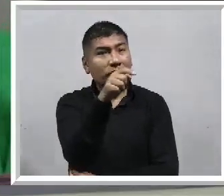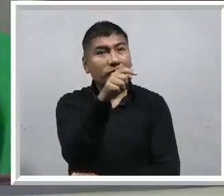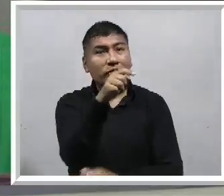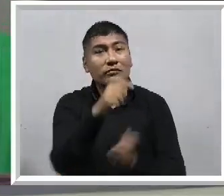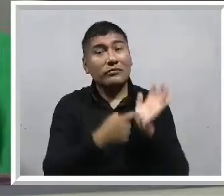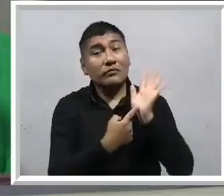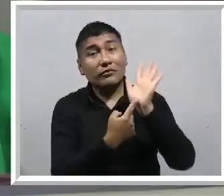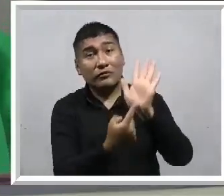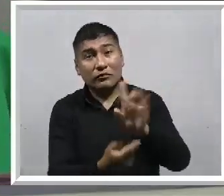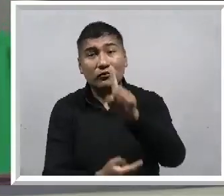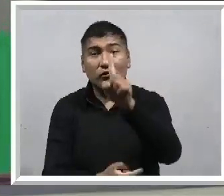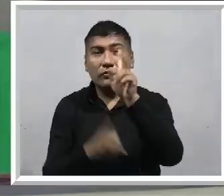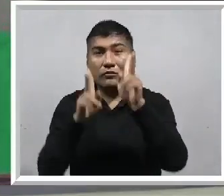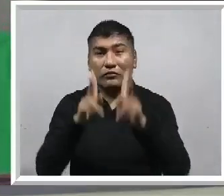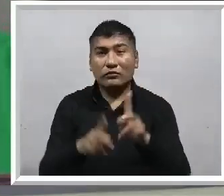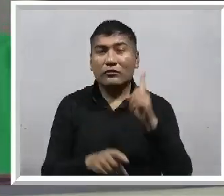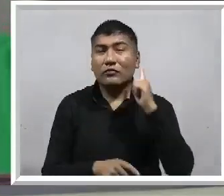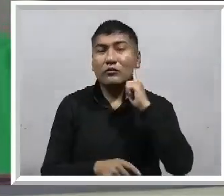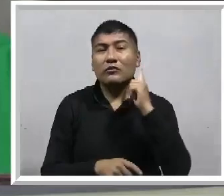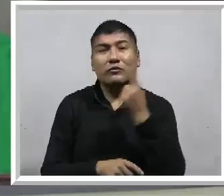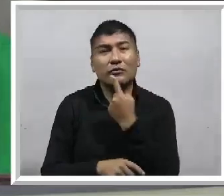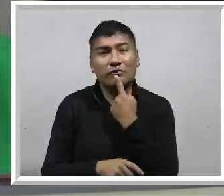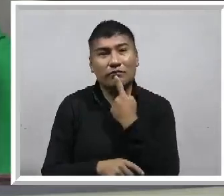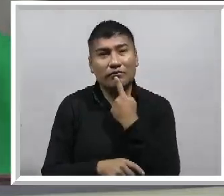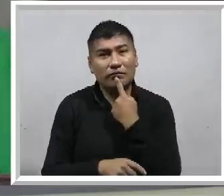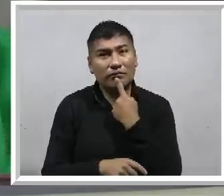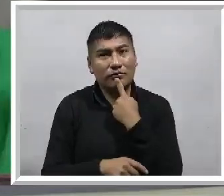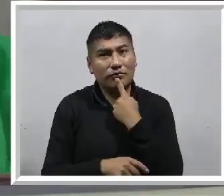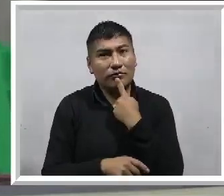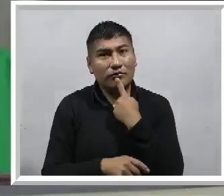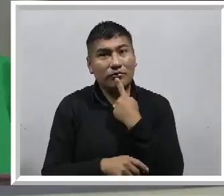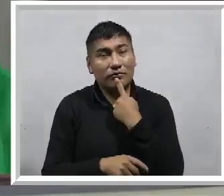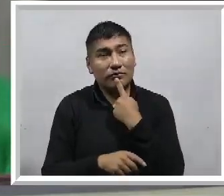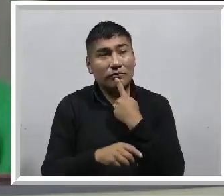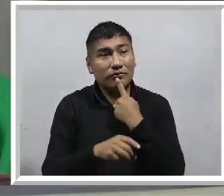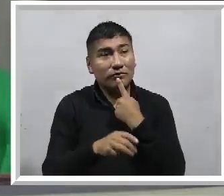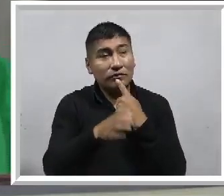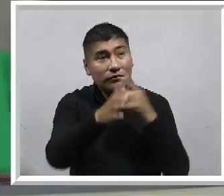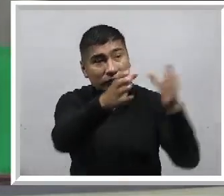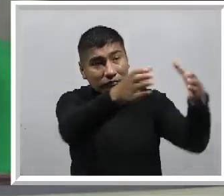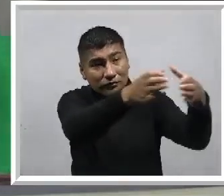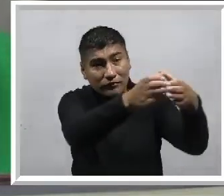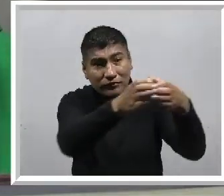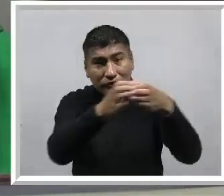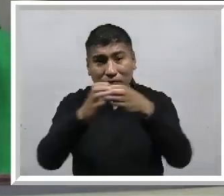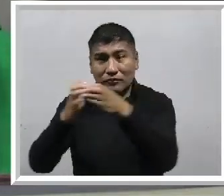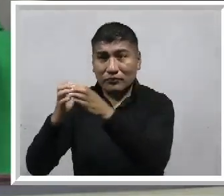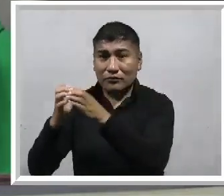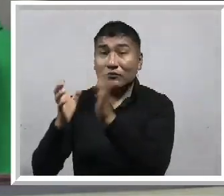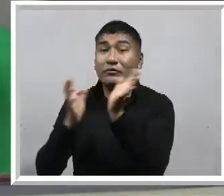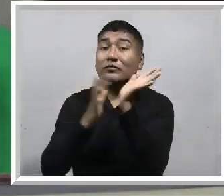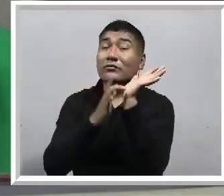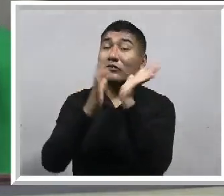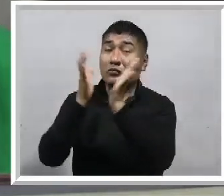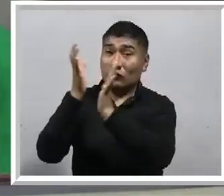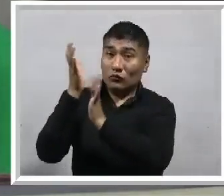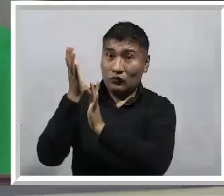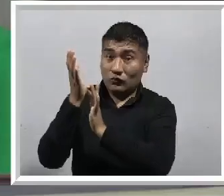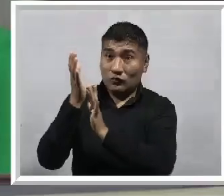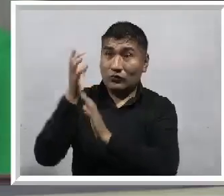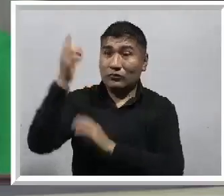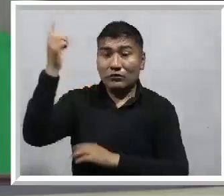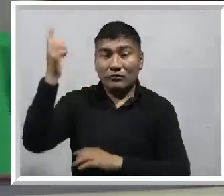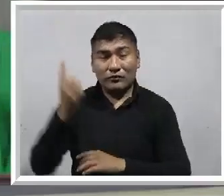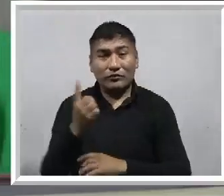a un sordo mudo él lo lleva ap partito a un lado lo toca con su mano su su orejita